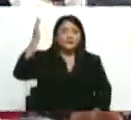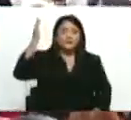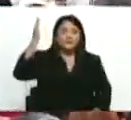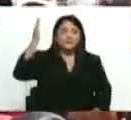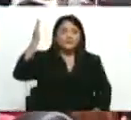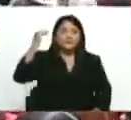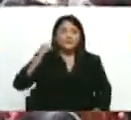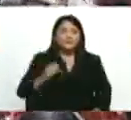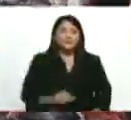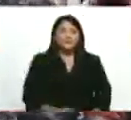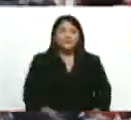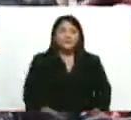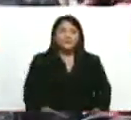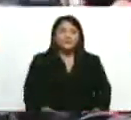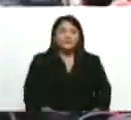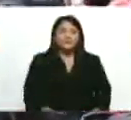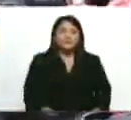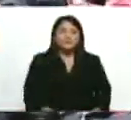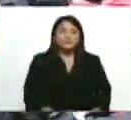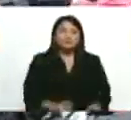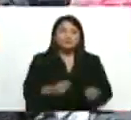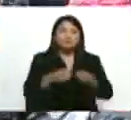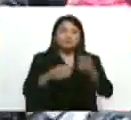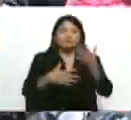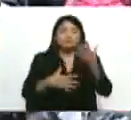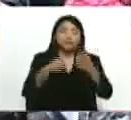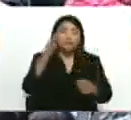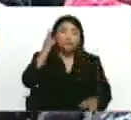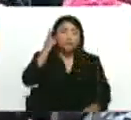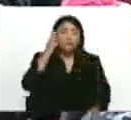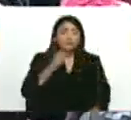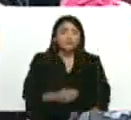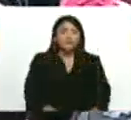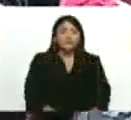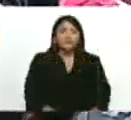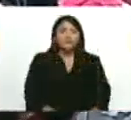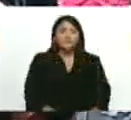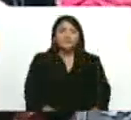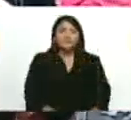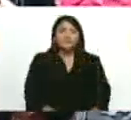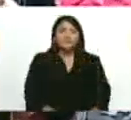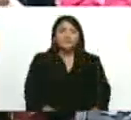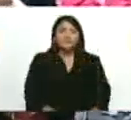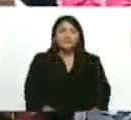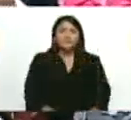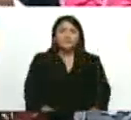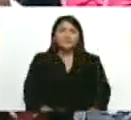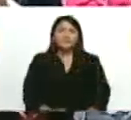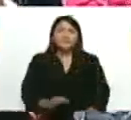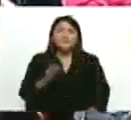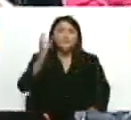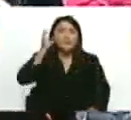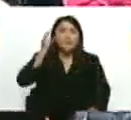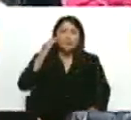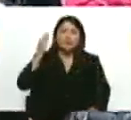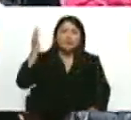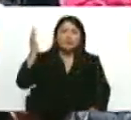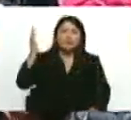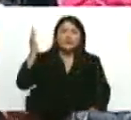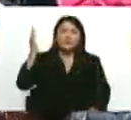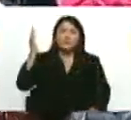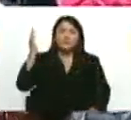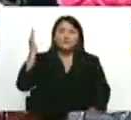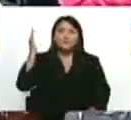Gutiérrez. Puras mujeres, Dios mío. De Maiquetía, María Enríquez.